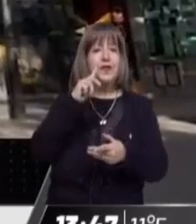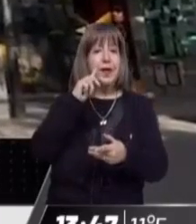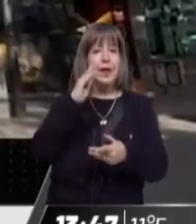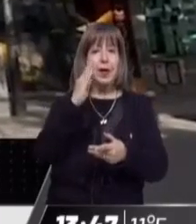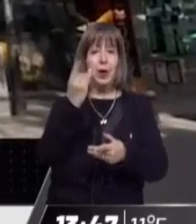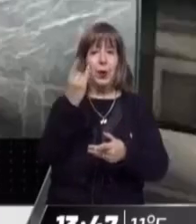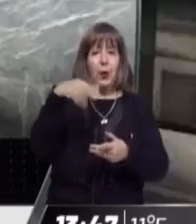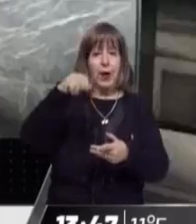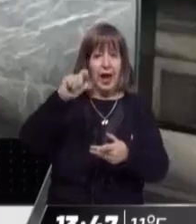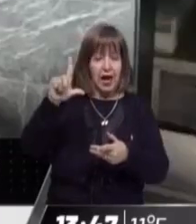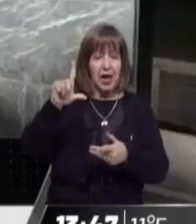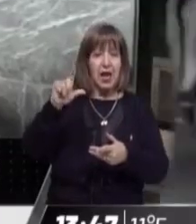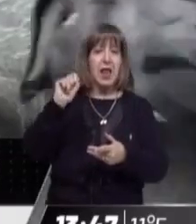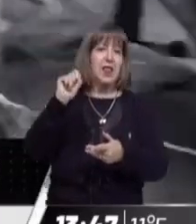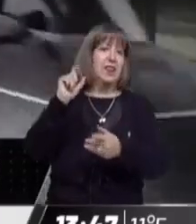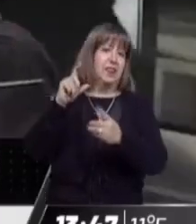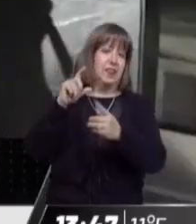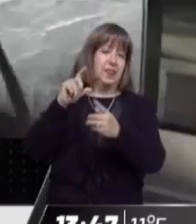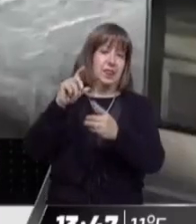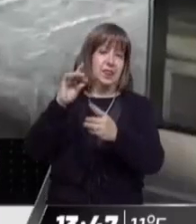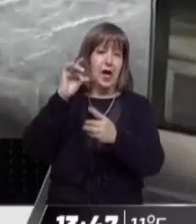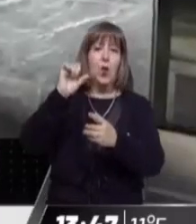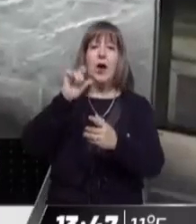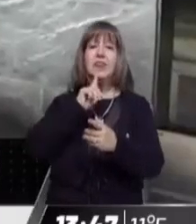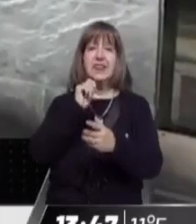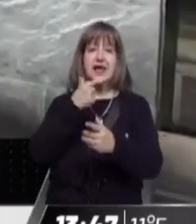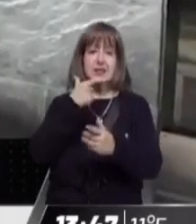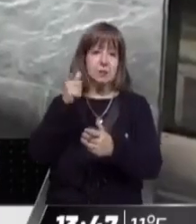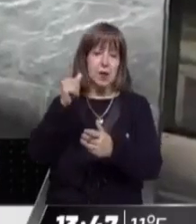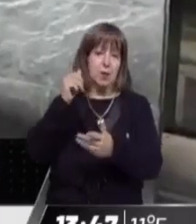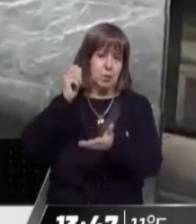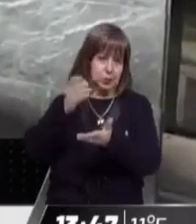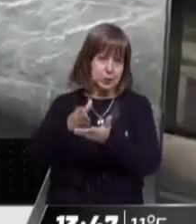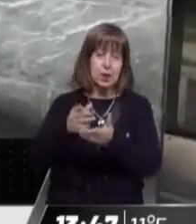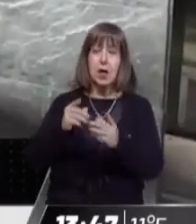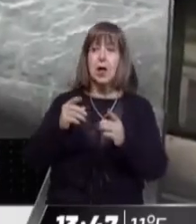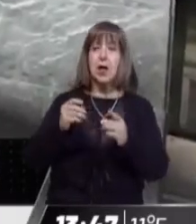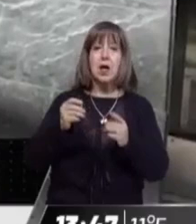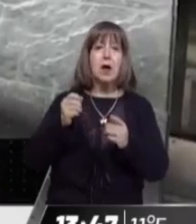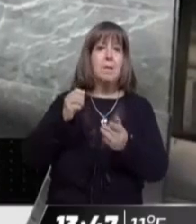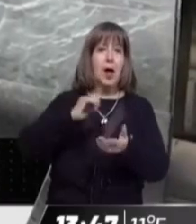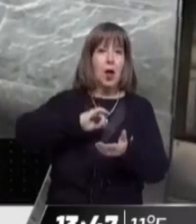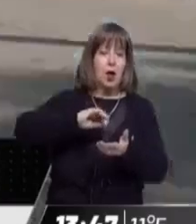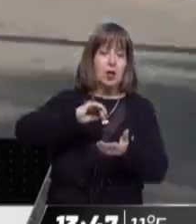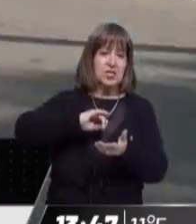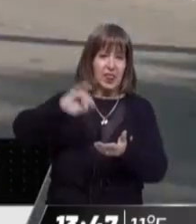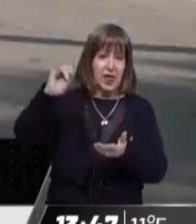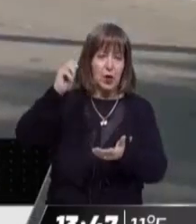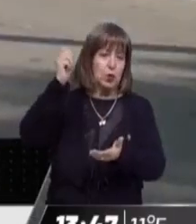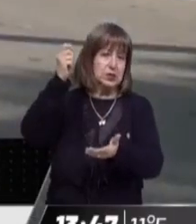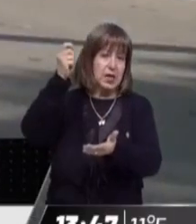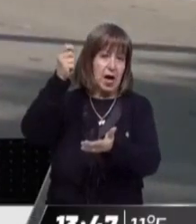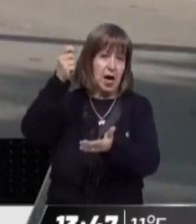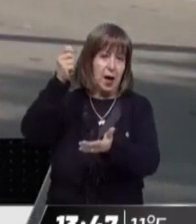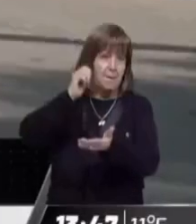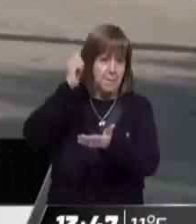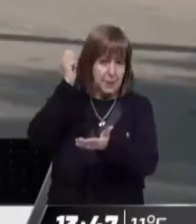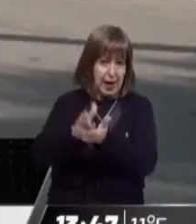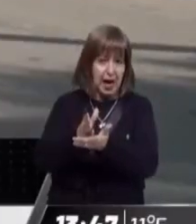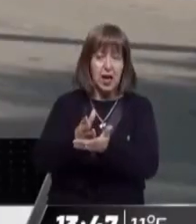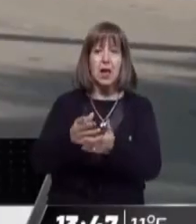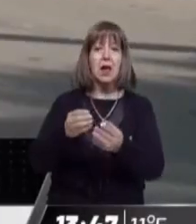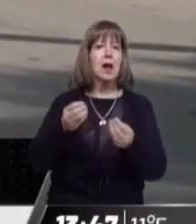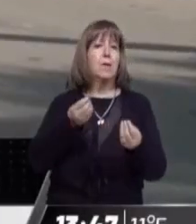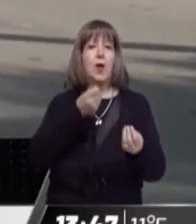muy explícitos las vamos a hacer por ejemplo sobre Quiénes y por ejemplo La donación de de de bienes materiales por